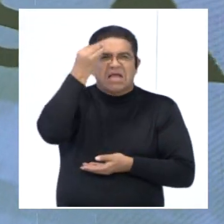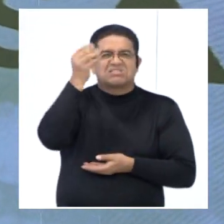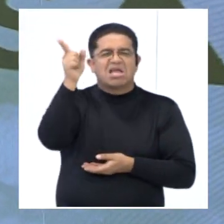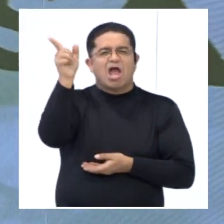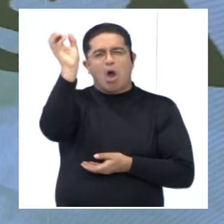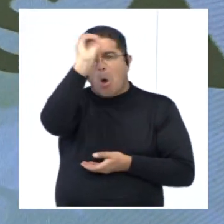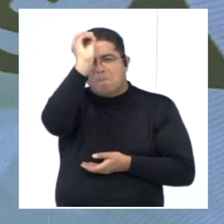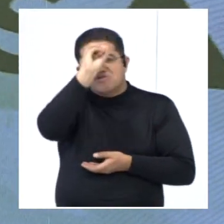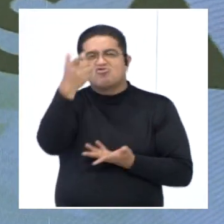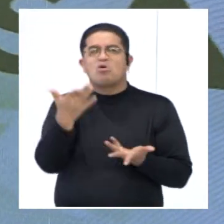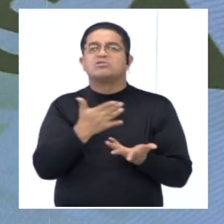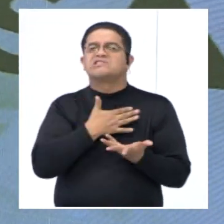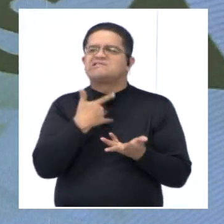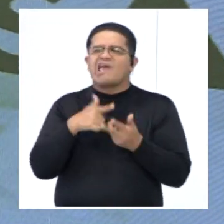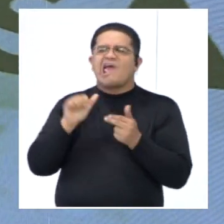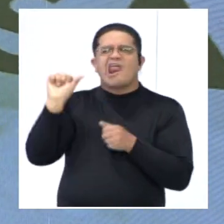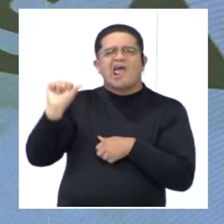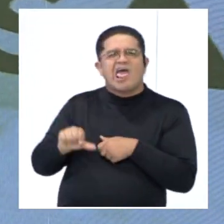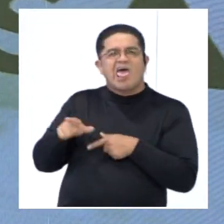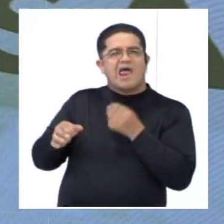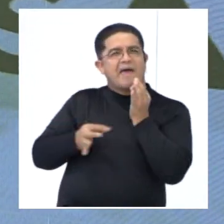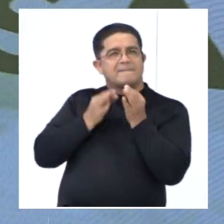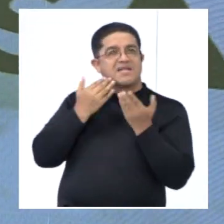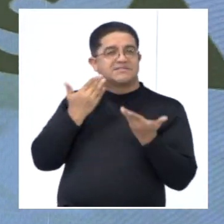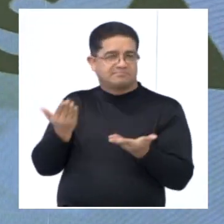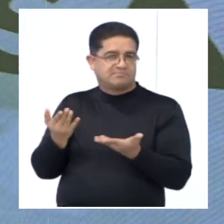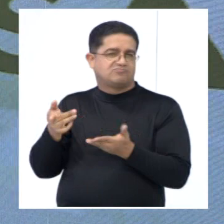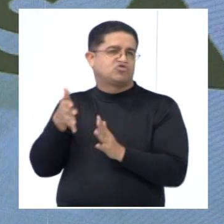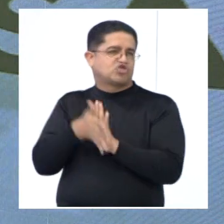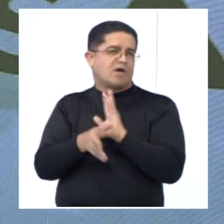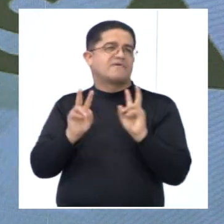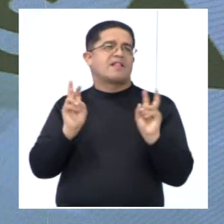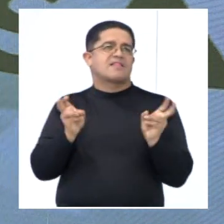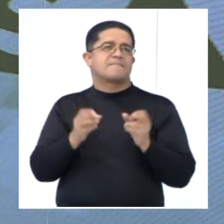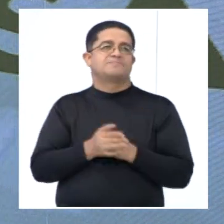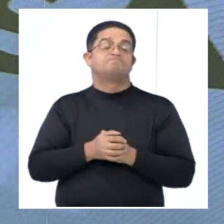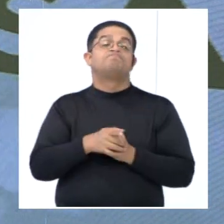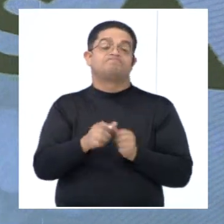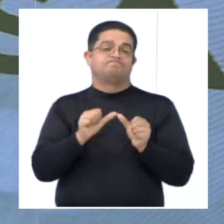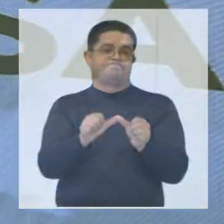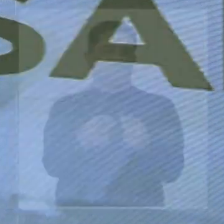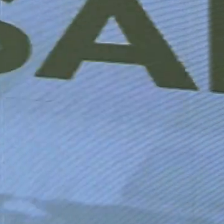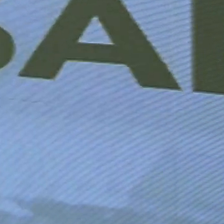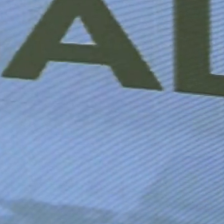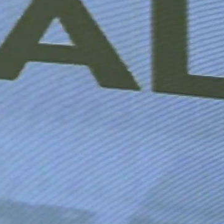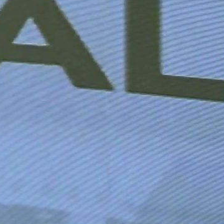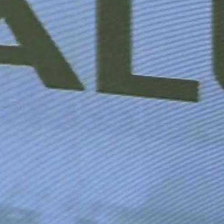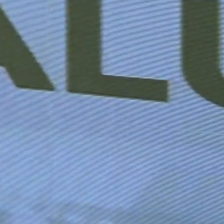quieren saber de la especialista que nos acompaña en torno al tema. Así que ya regresamos.